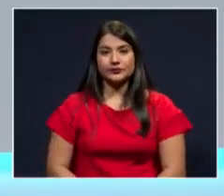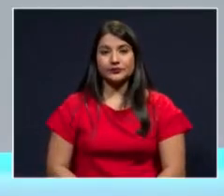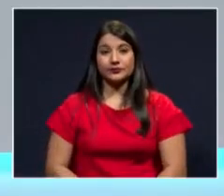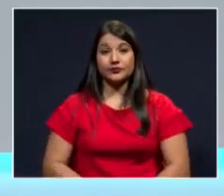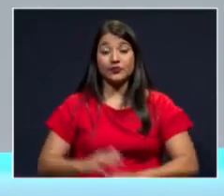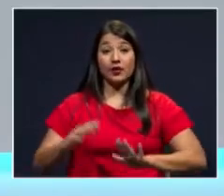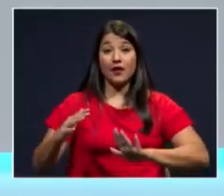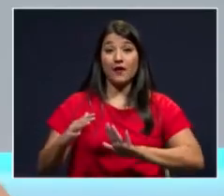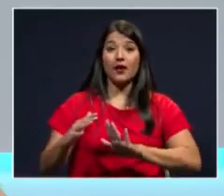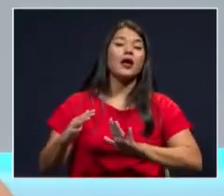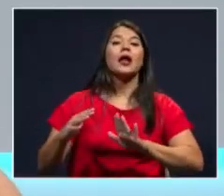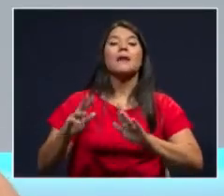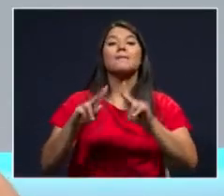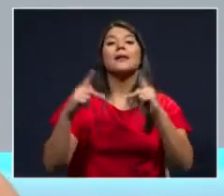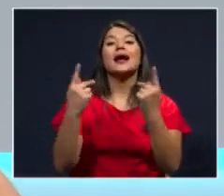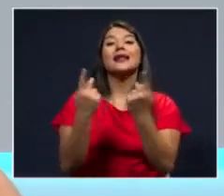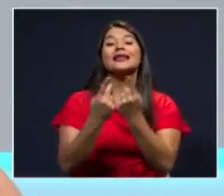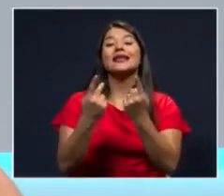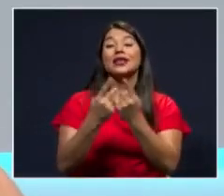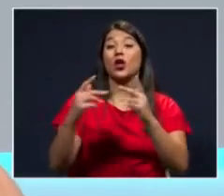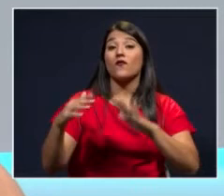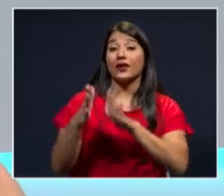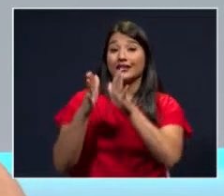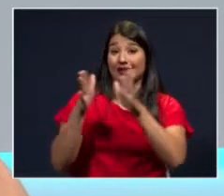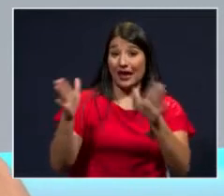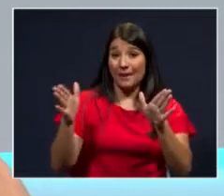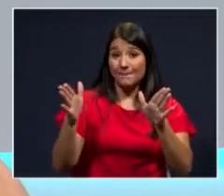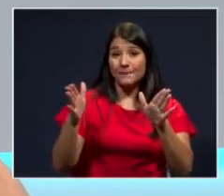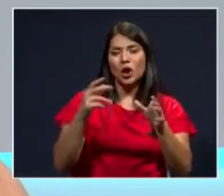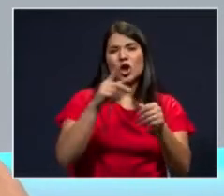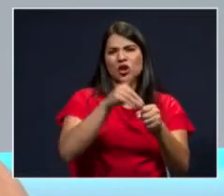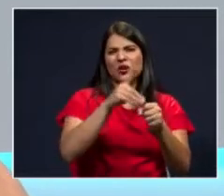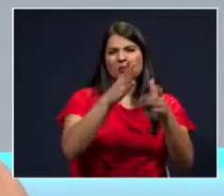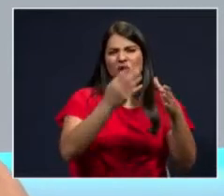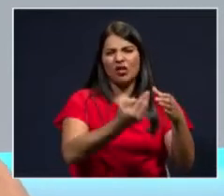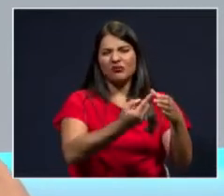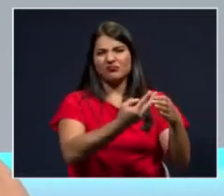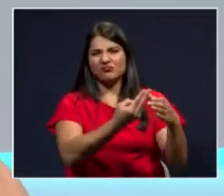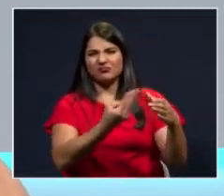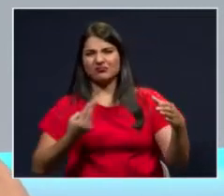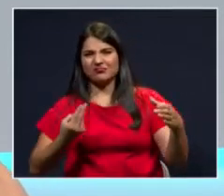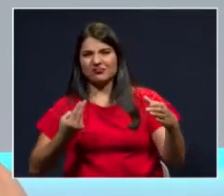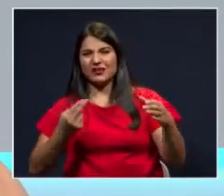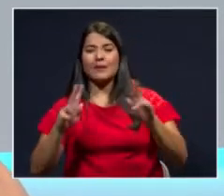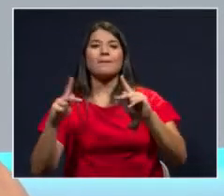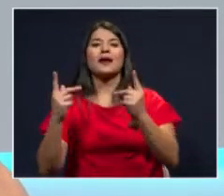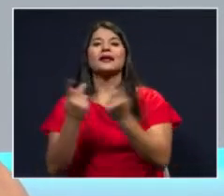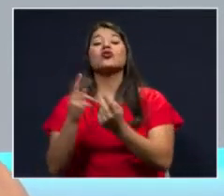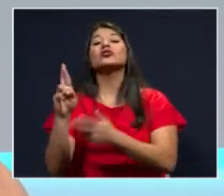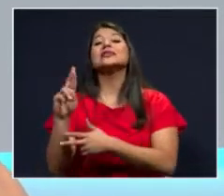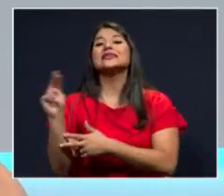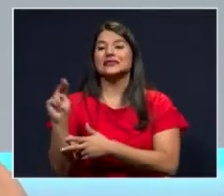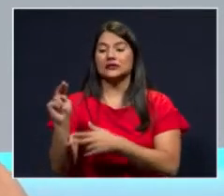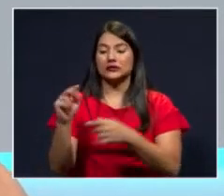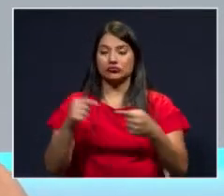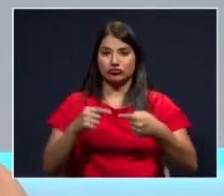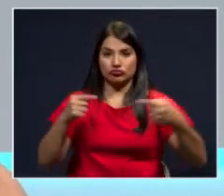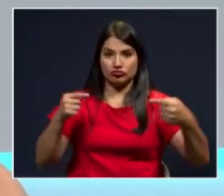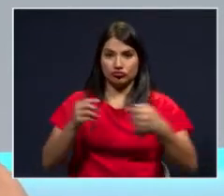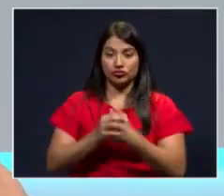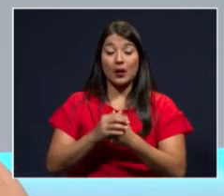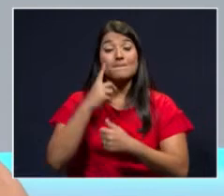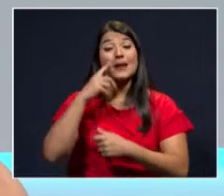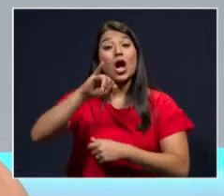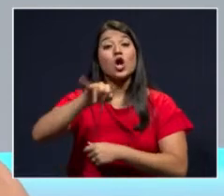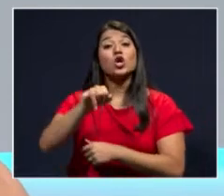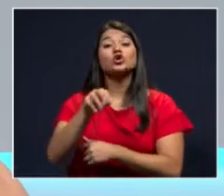Frente Amplio y legisladores que se separaron de Restauración Nacional protagonizaron un fuerte enfrentamiento. Para el diputado José María